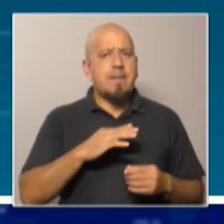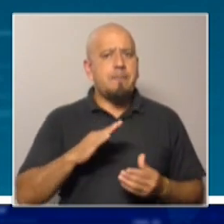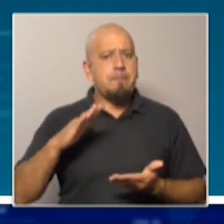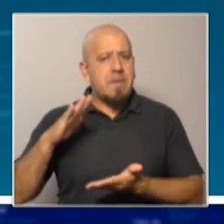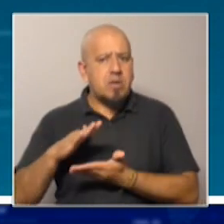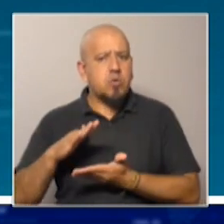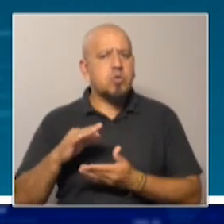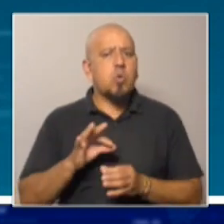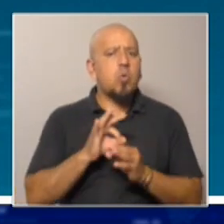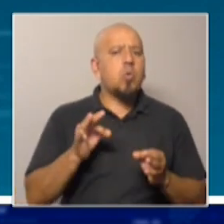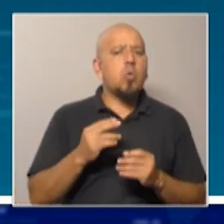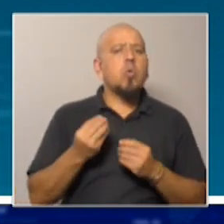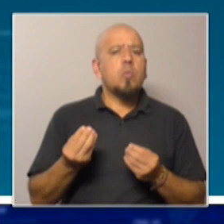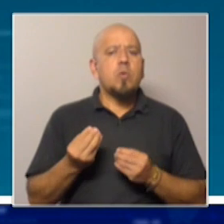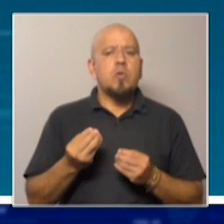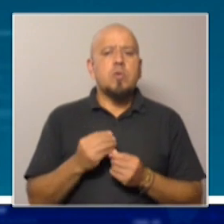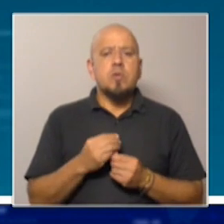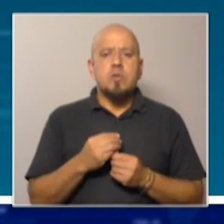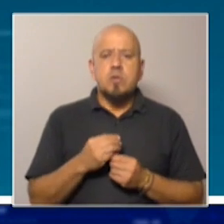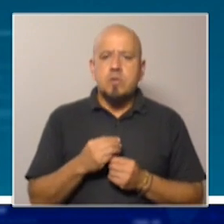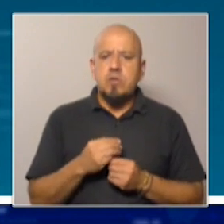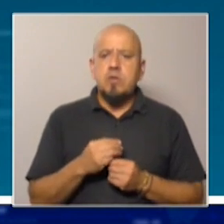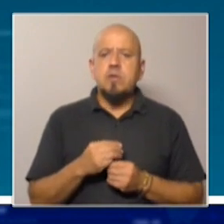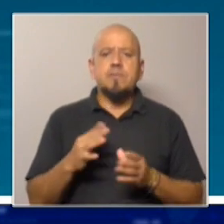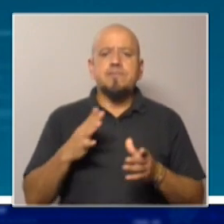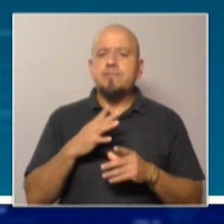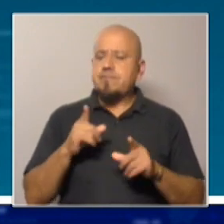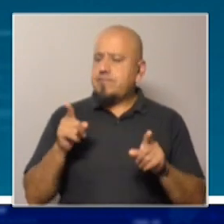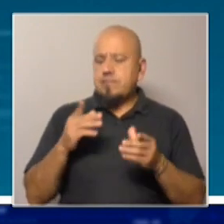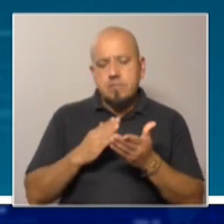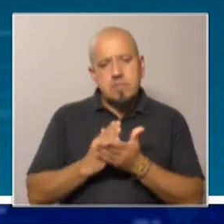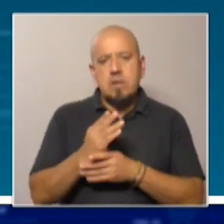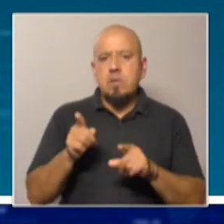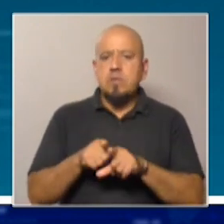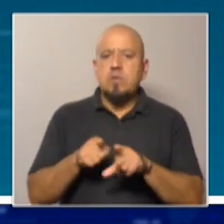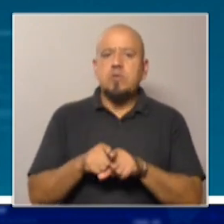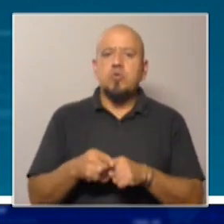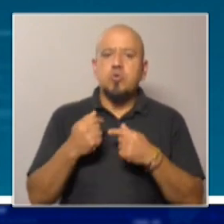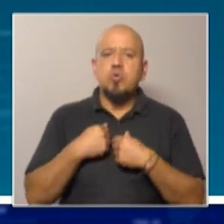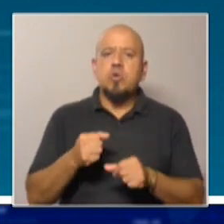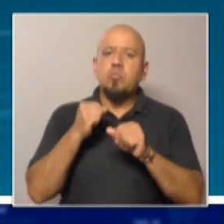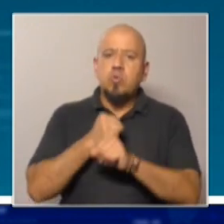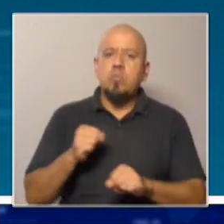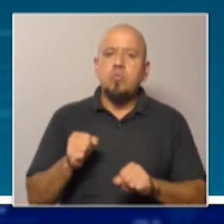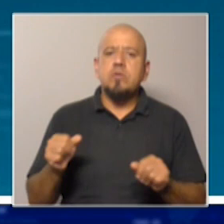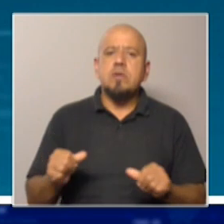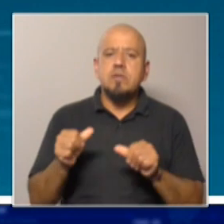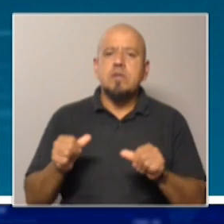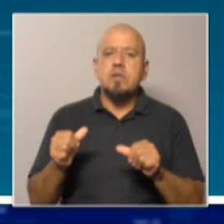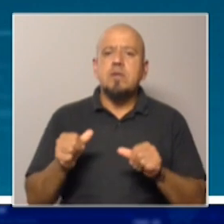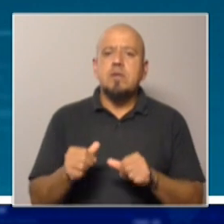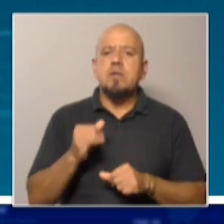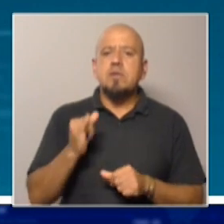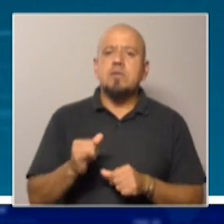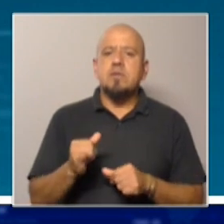igual? No, la cantidad de implementos es la misma siempre. Ujú. Lo que sí nosotros logramos vencer es el tiempo en